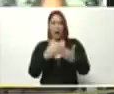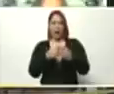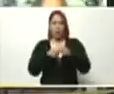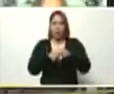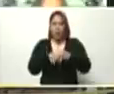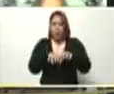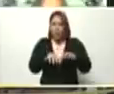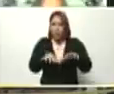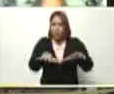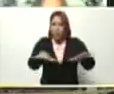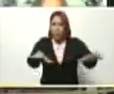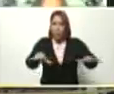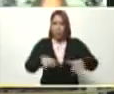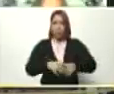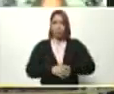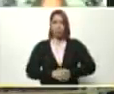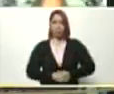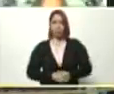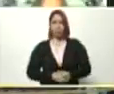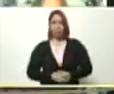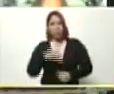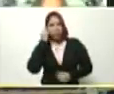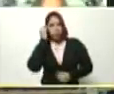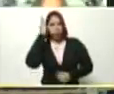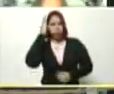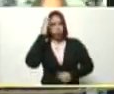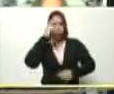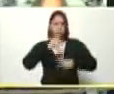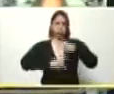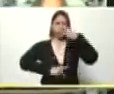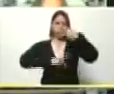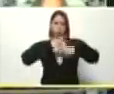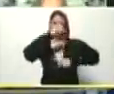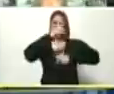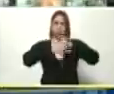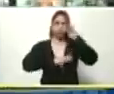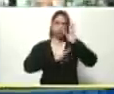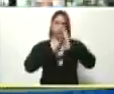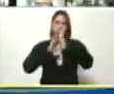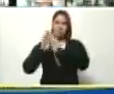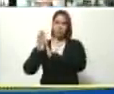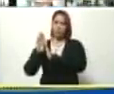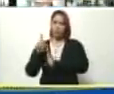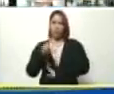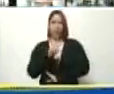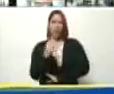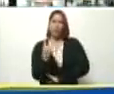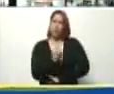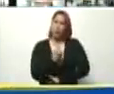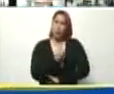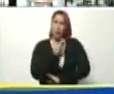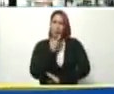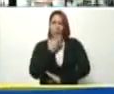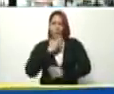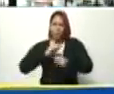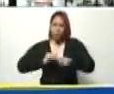despliegue de la capacidad productiva. No se trata solo de recuperar la capacidad